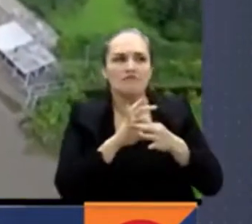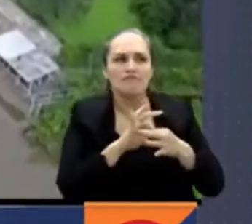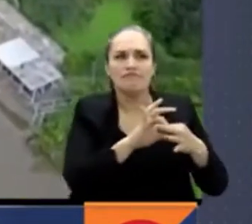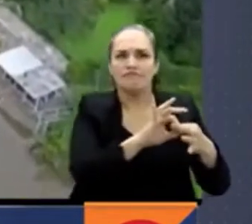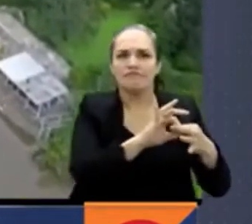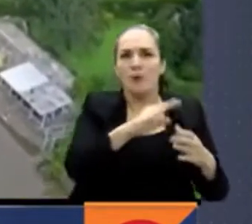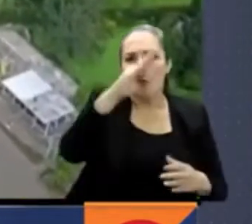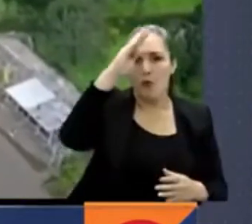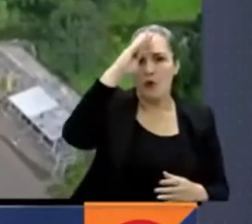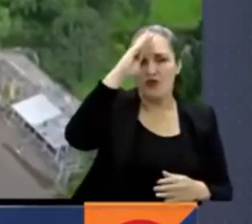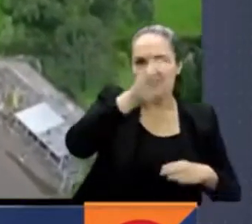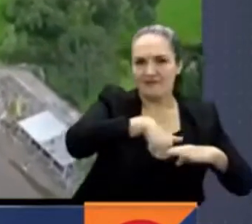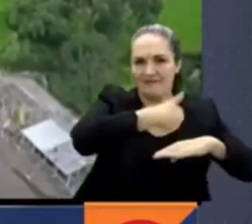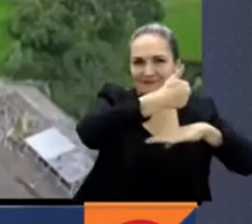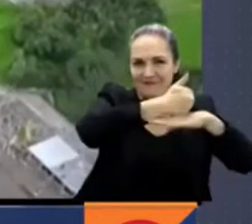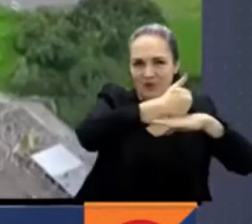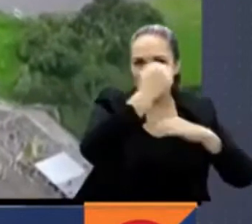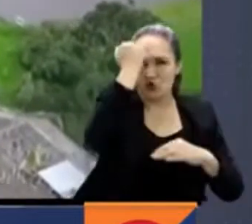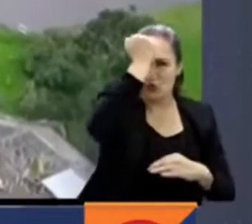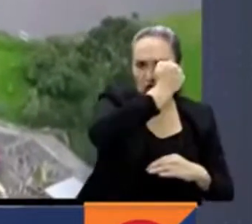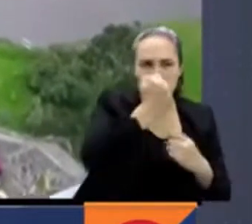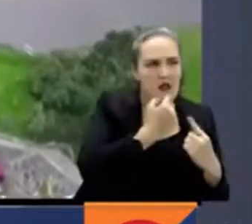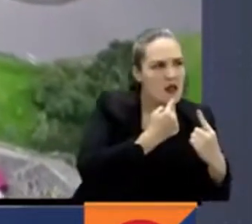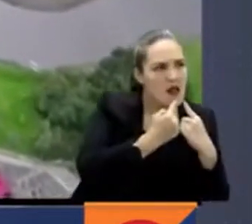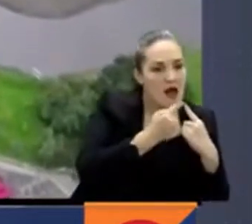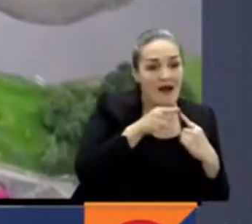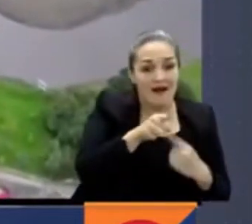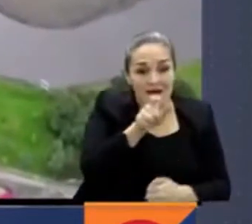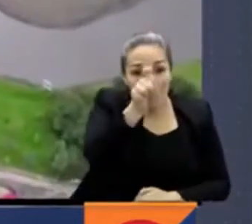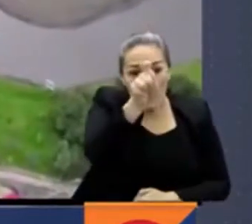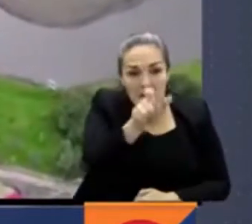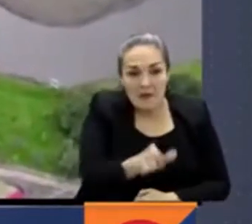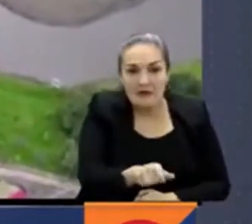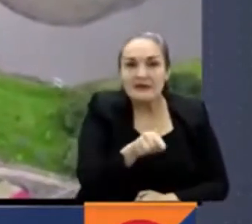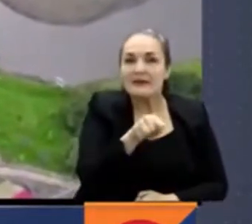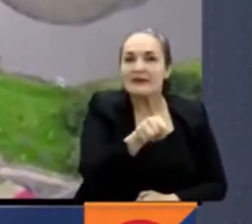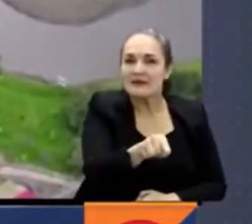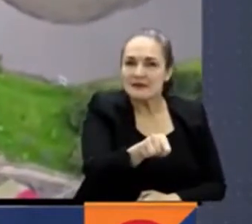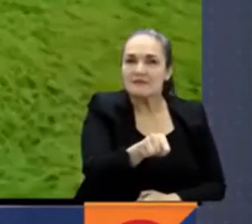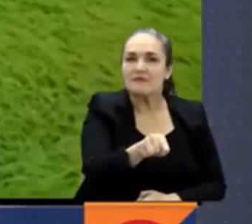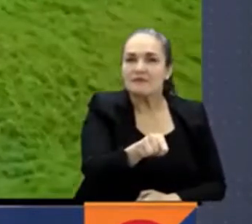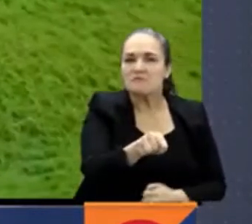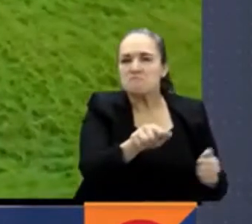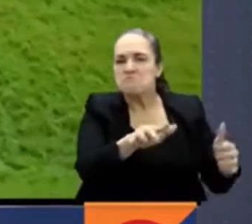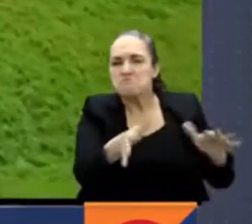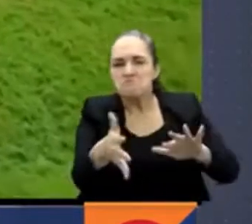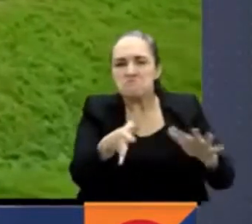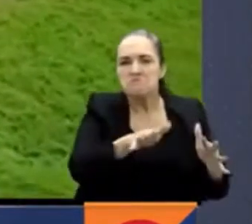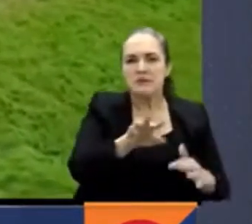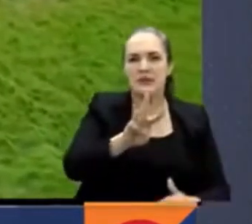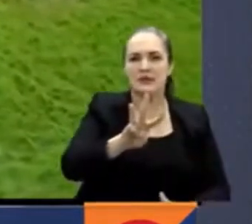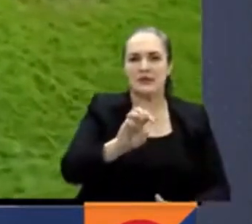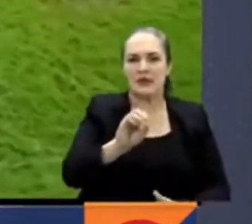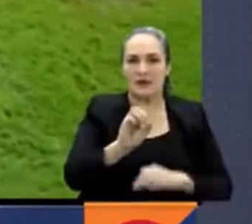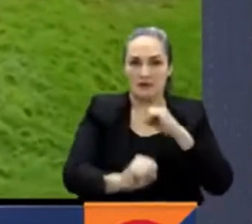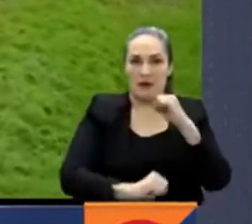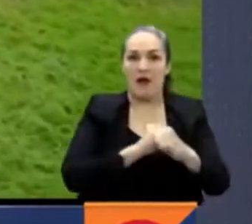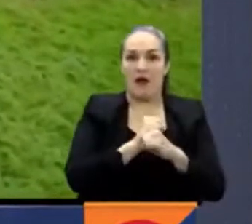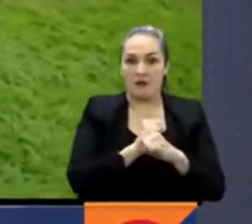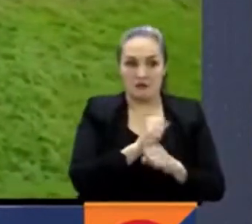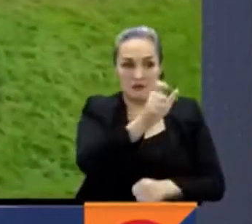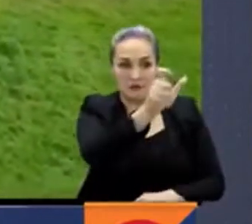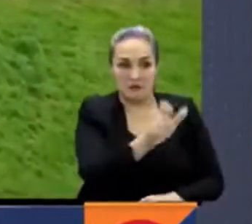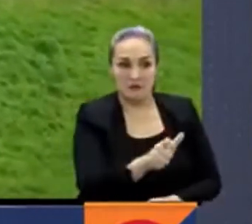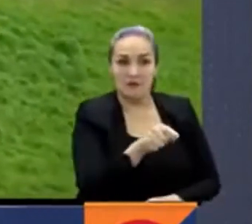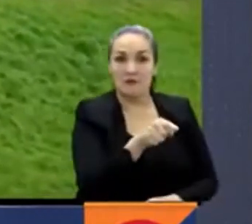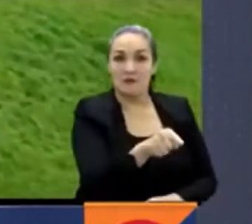Metropolitana de Soacha, coronel Livio Castillo, este hombre sería la víctima, tendría aproximadamente unos 30 años de edad, pero